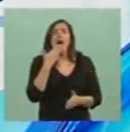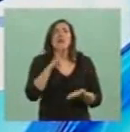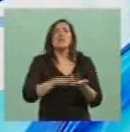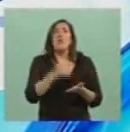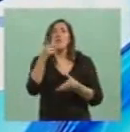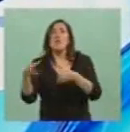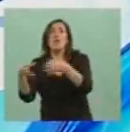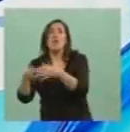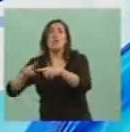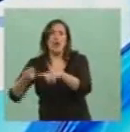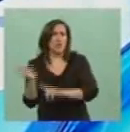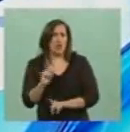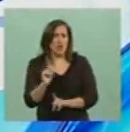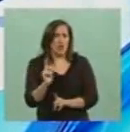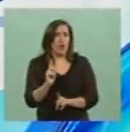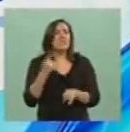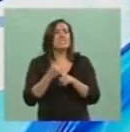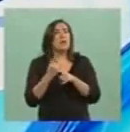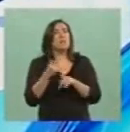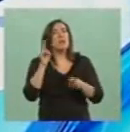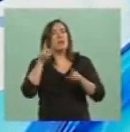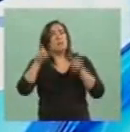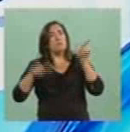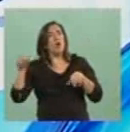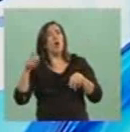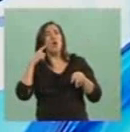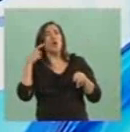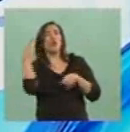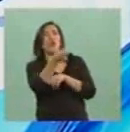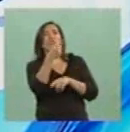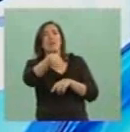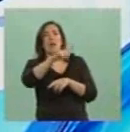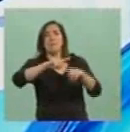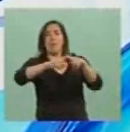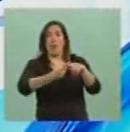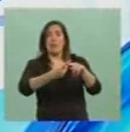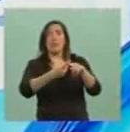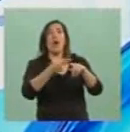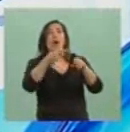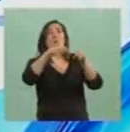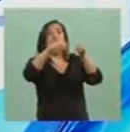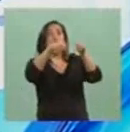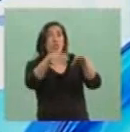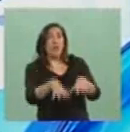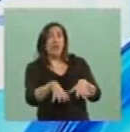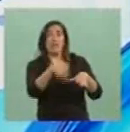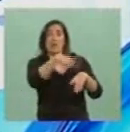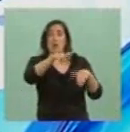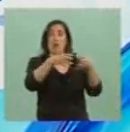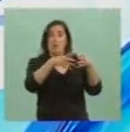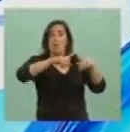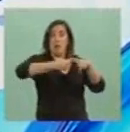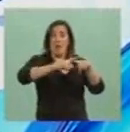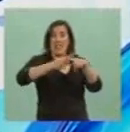partido, desacreditar a la política como un instrumento de cambio, porque cuanto más débiles son los políticos,